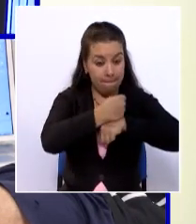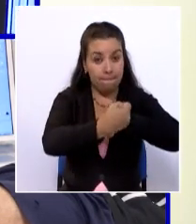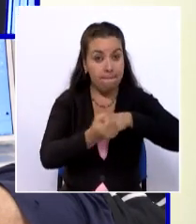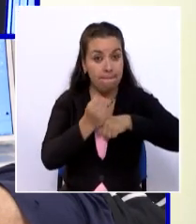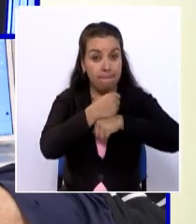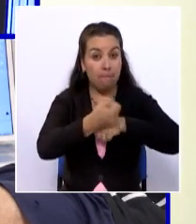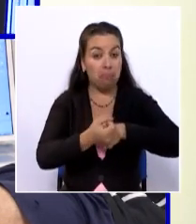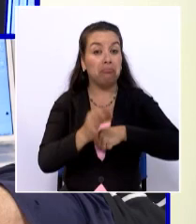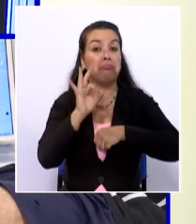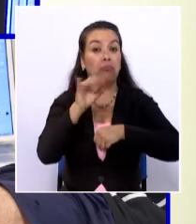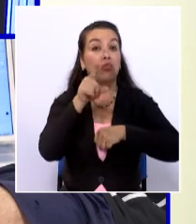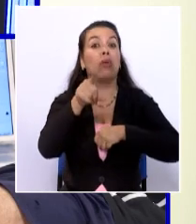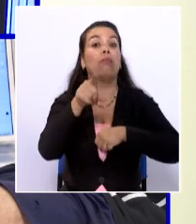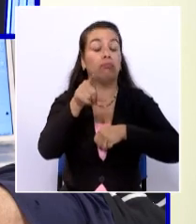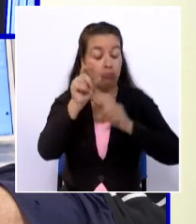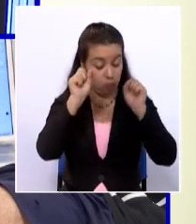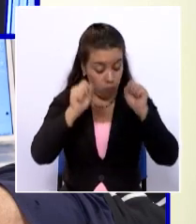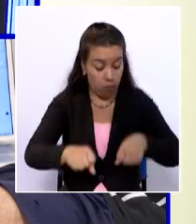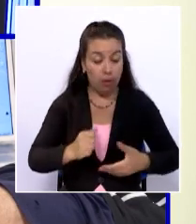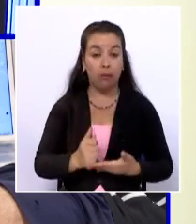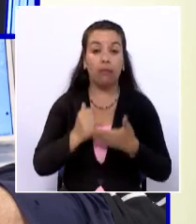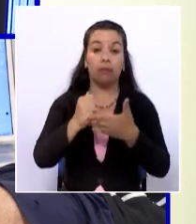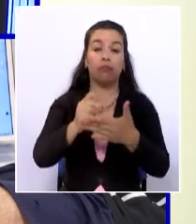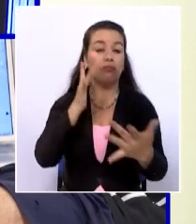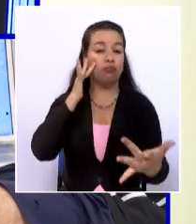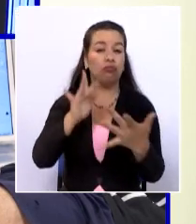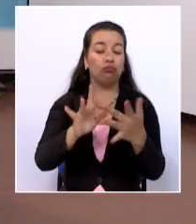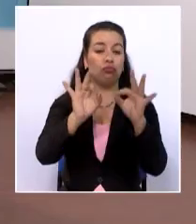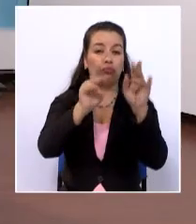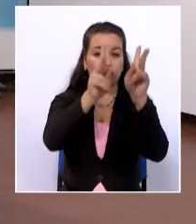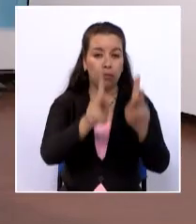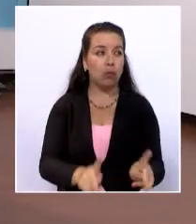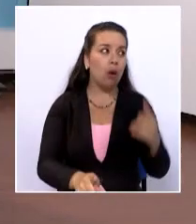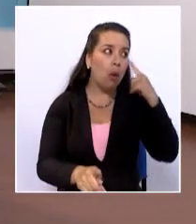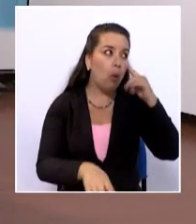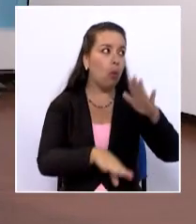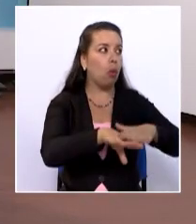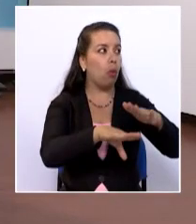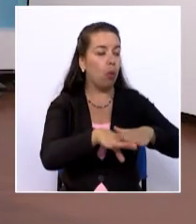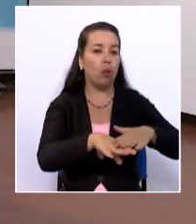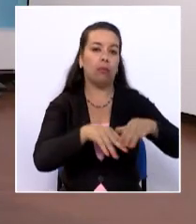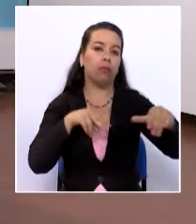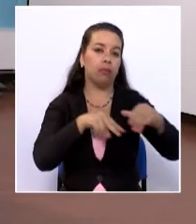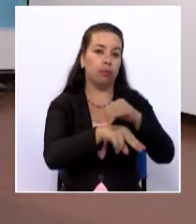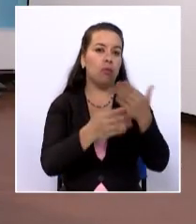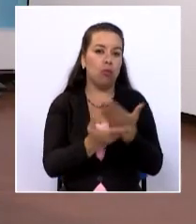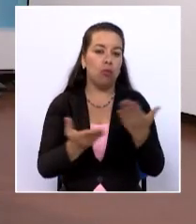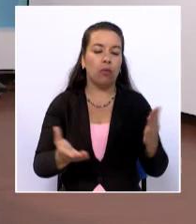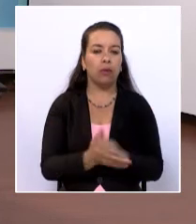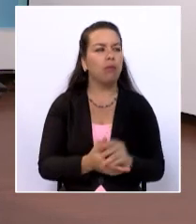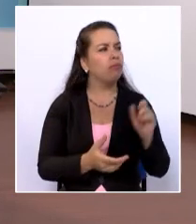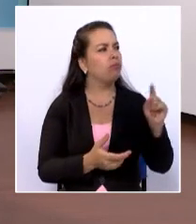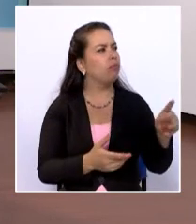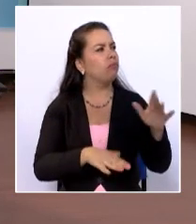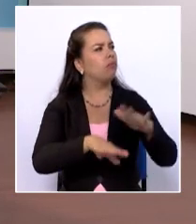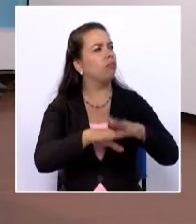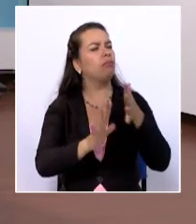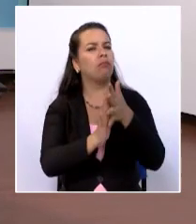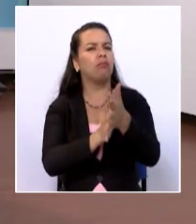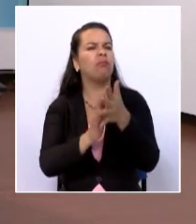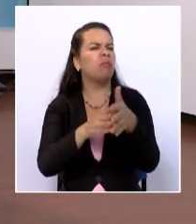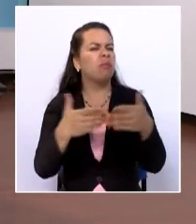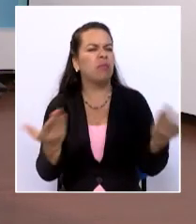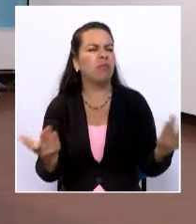ecográfica usted puede darle un diagnóstico certero del paciente y decirle por por requiere una resonancia cuál sería ese mensaje final doctor